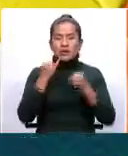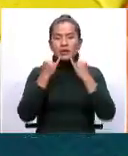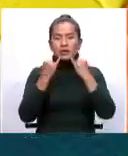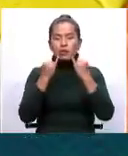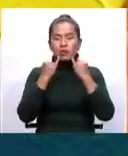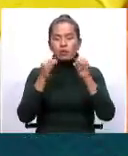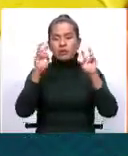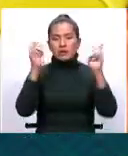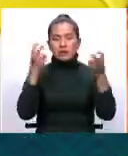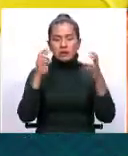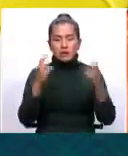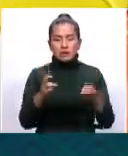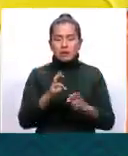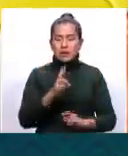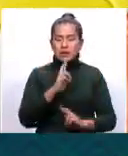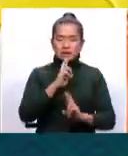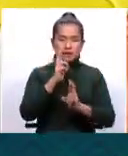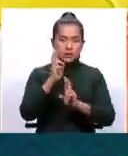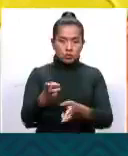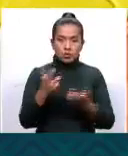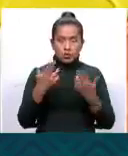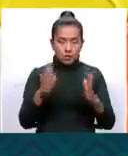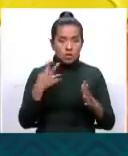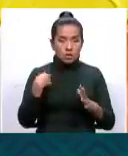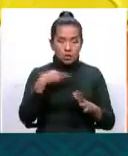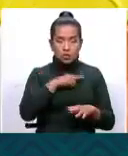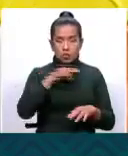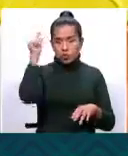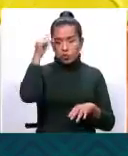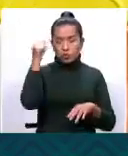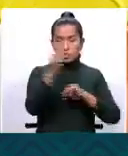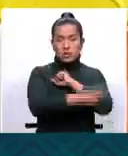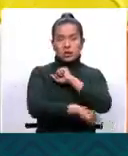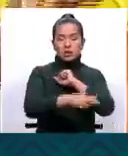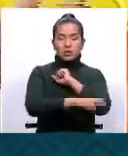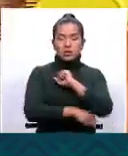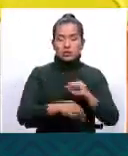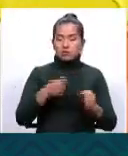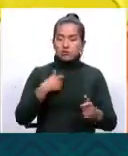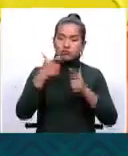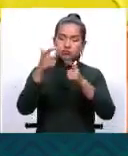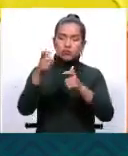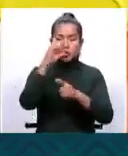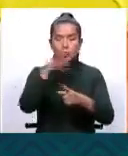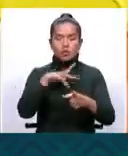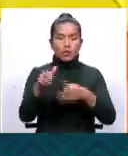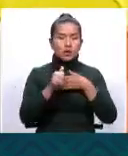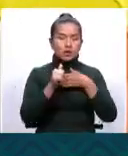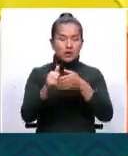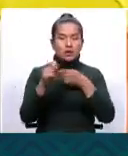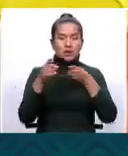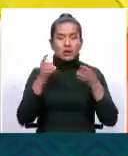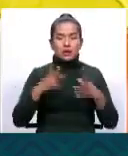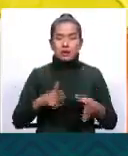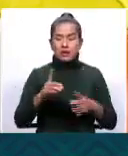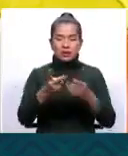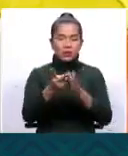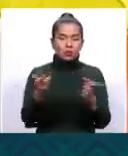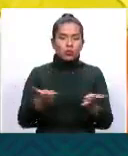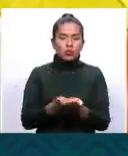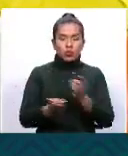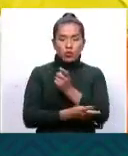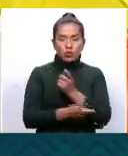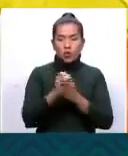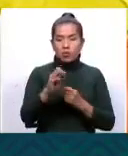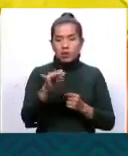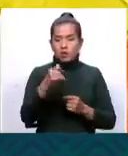referida a la respuesta que hemos dado como gobierno nacional al dirigente de la provincia Omasuyos quizás